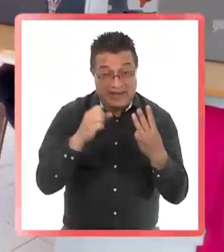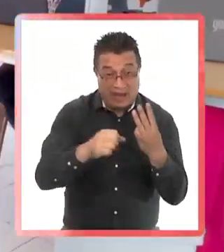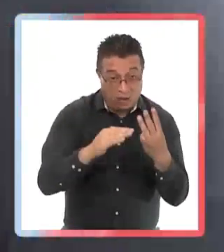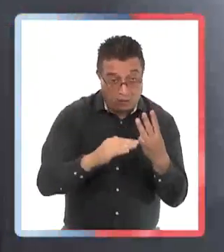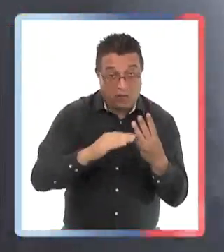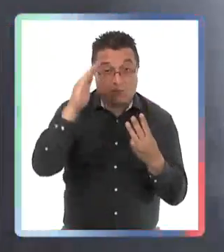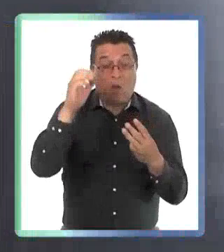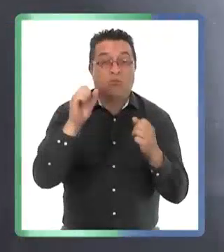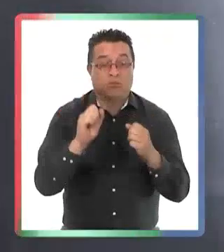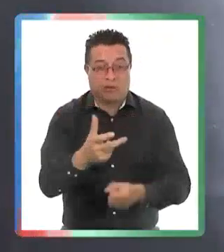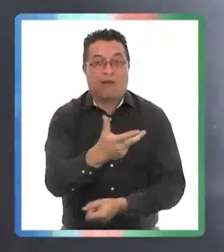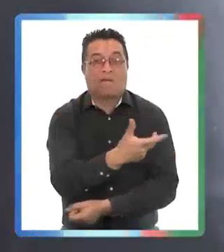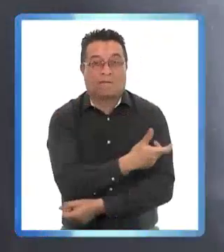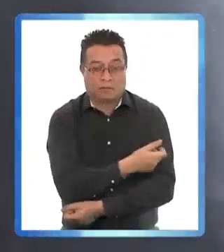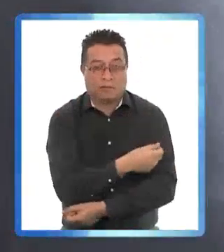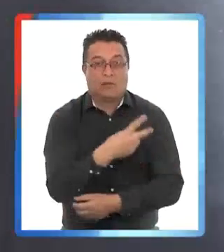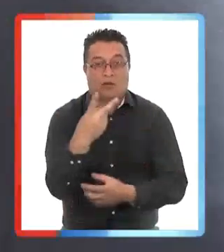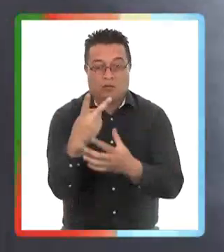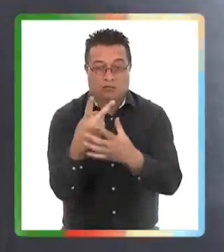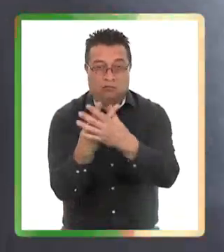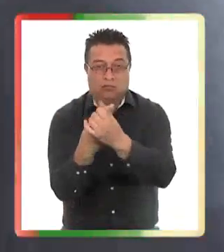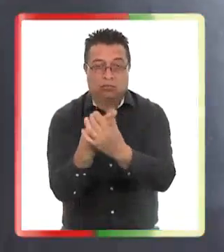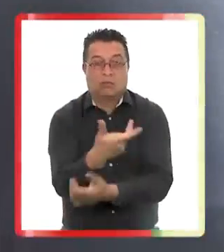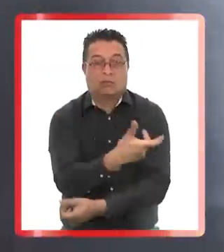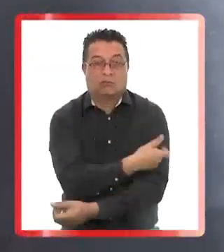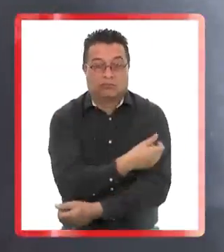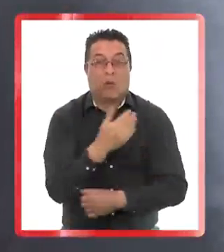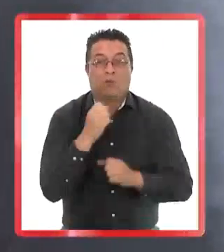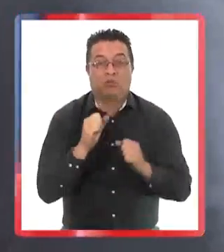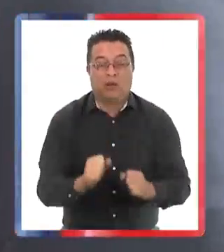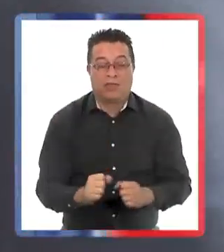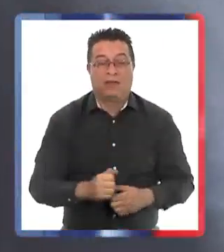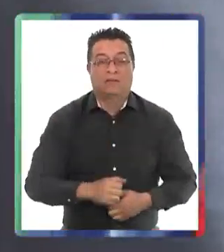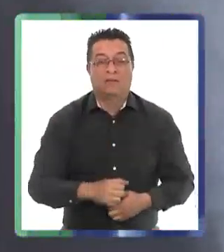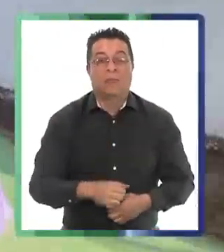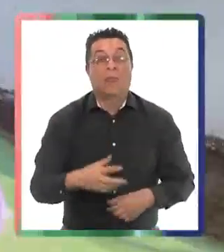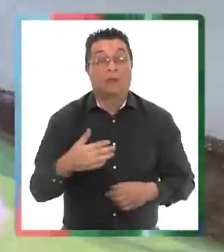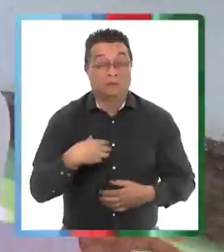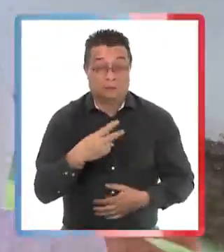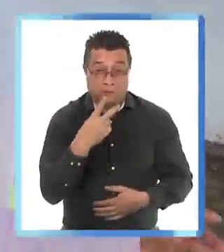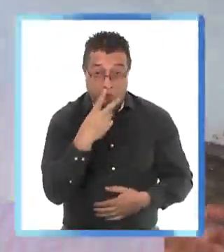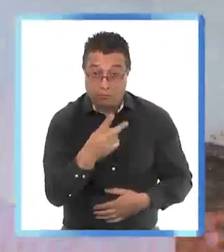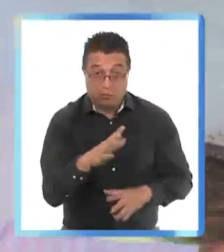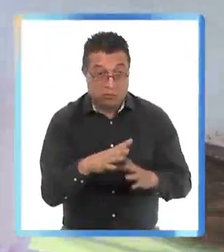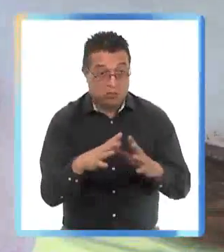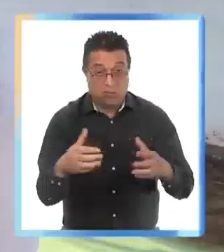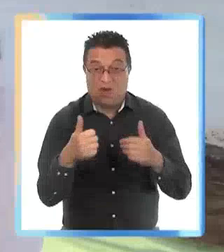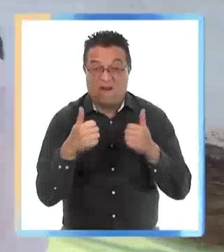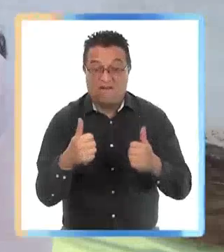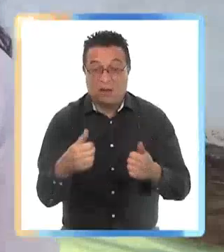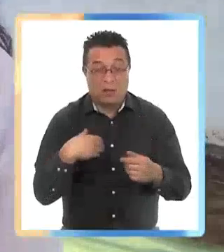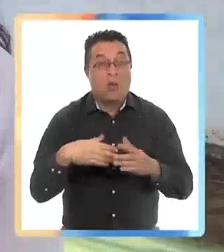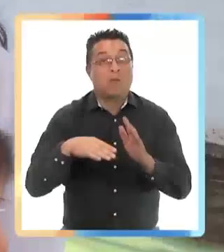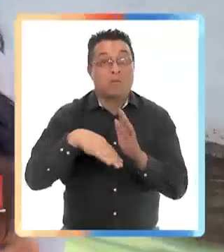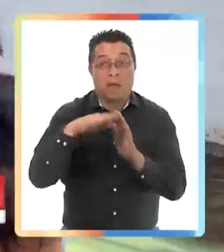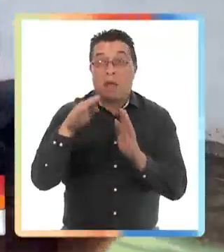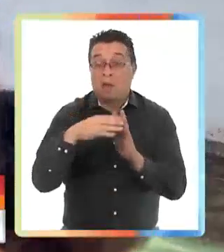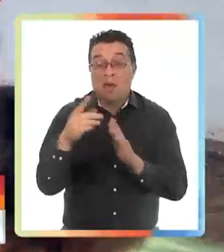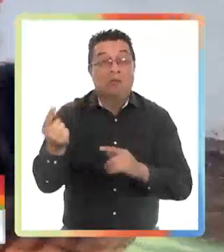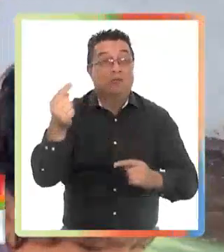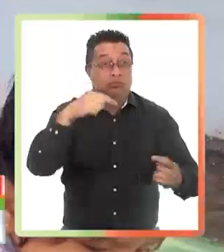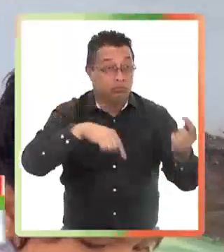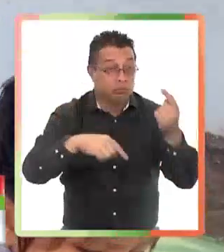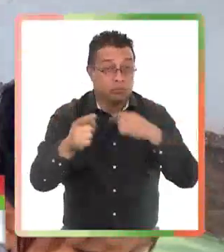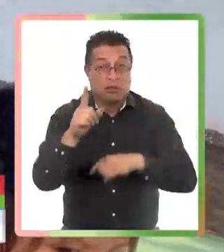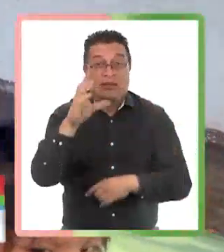5 años, los de 3 años hacia arriba también pueden vacunarse con la vacuna bivalente. Me parece bien, ya que otros, no, la